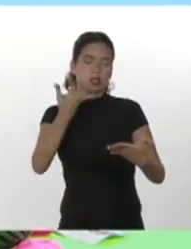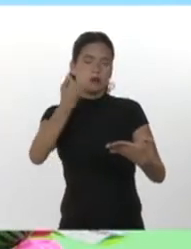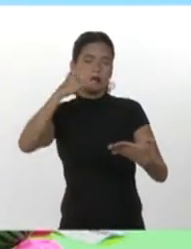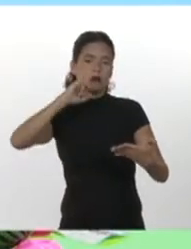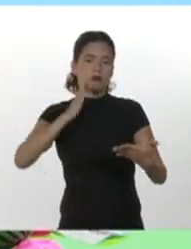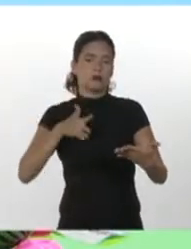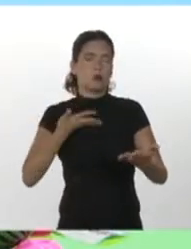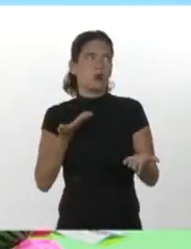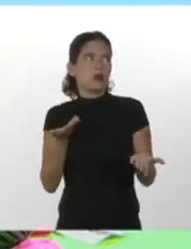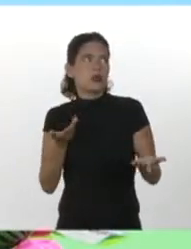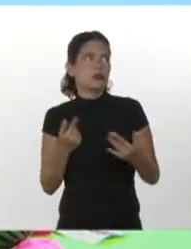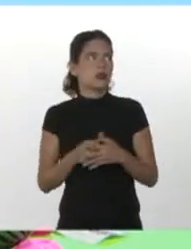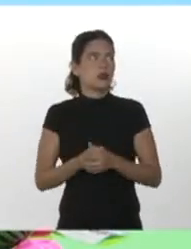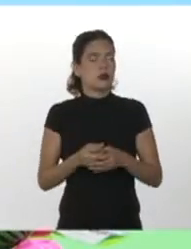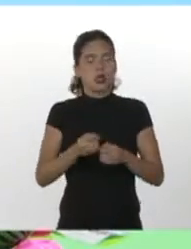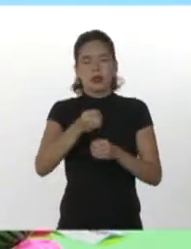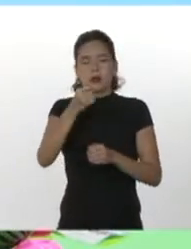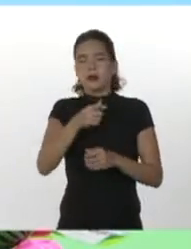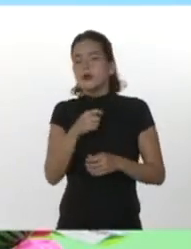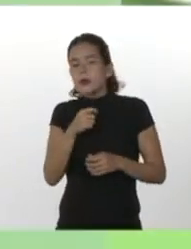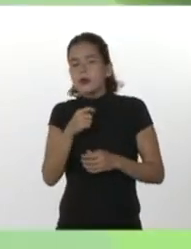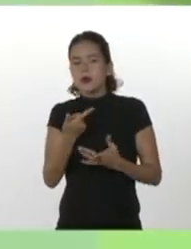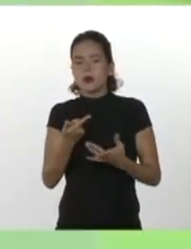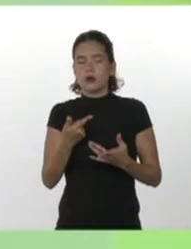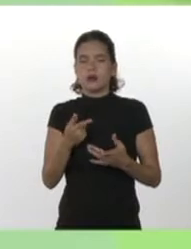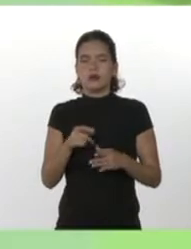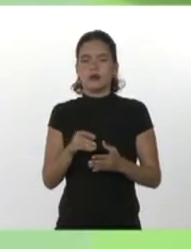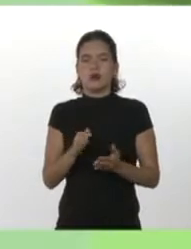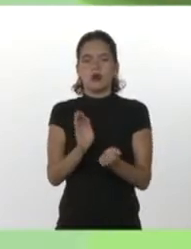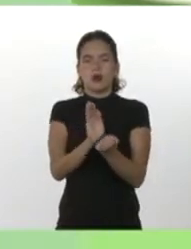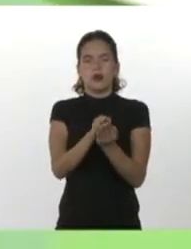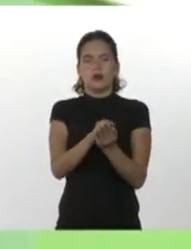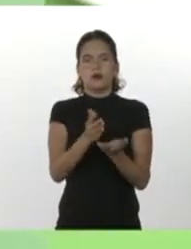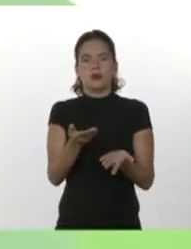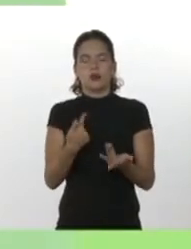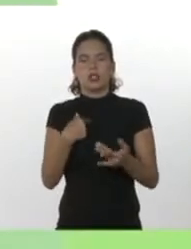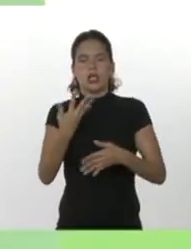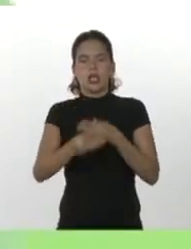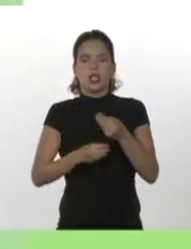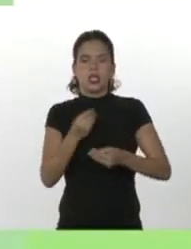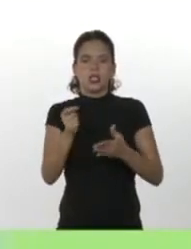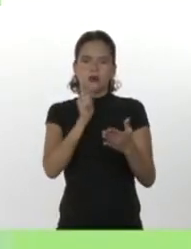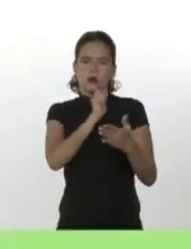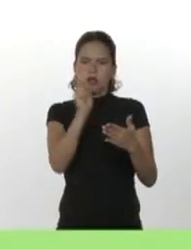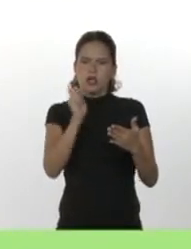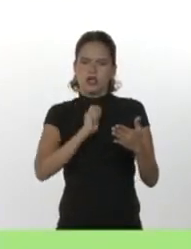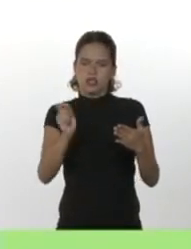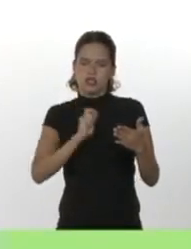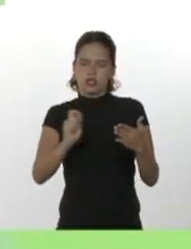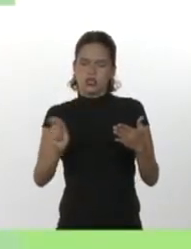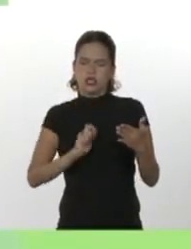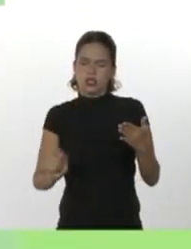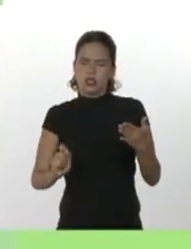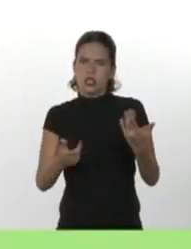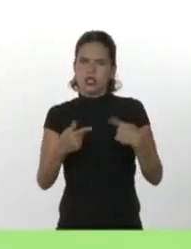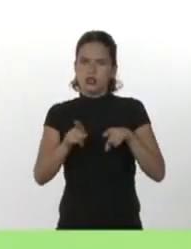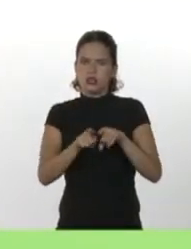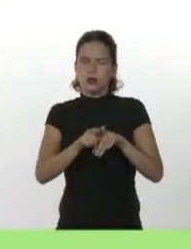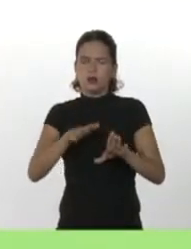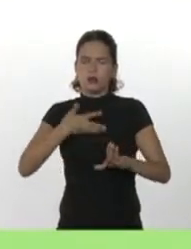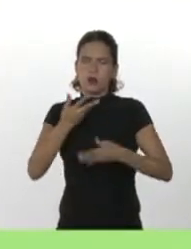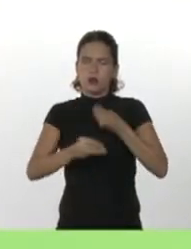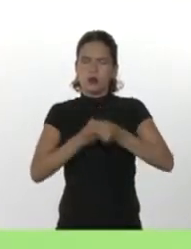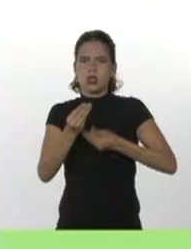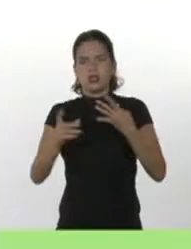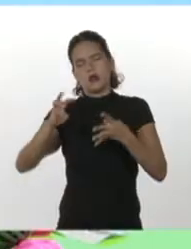allí, puede ser una vela, puede ser una foca, y le hacemos una rayita. Esto también lo podemos utilizar con